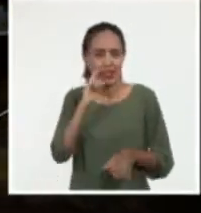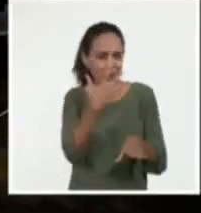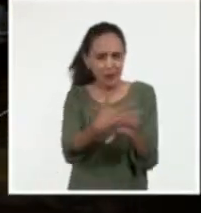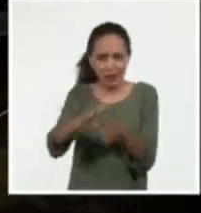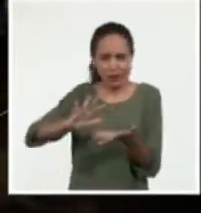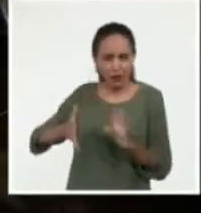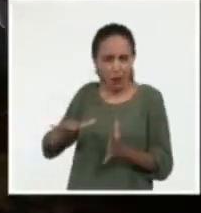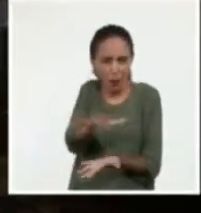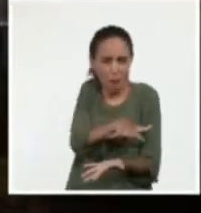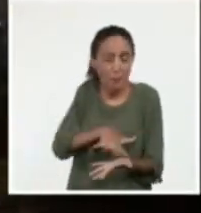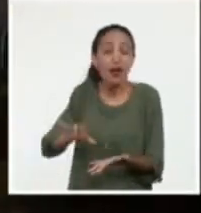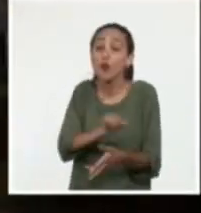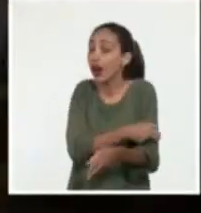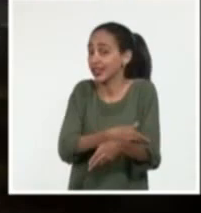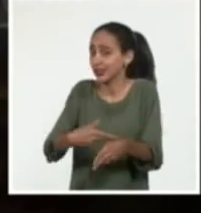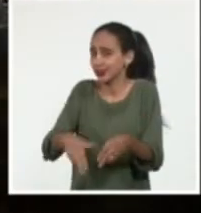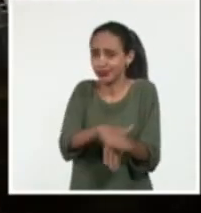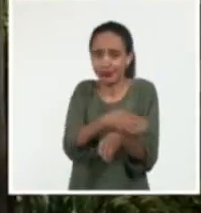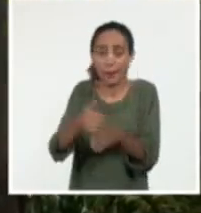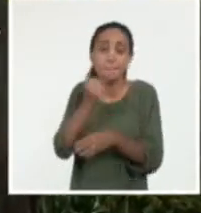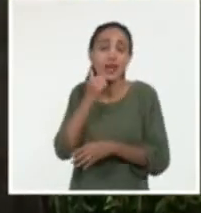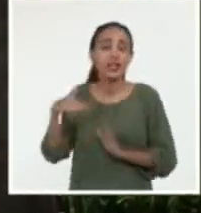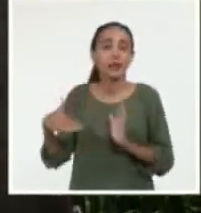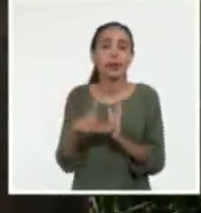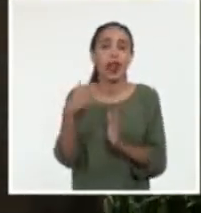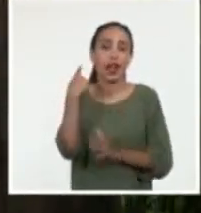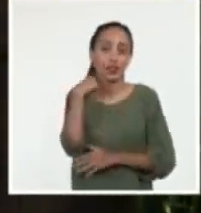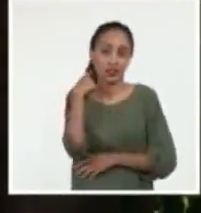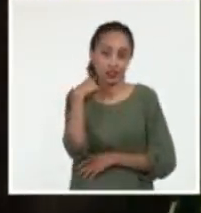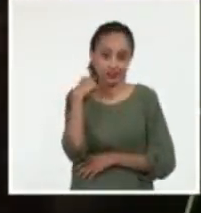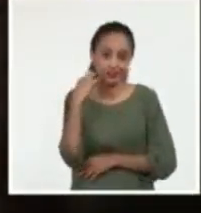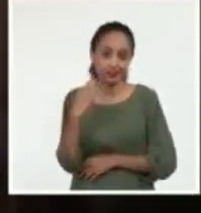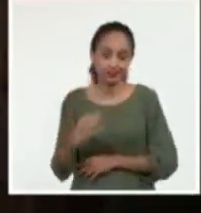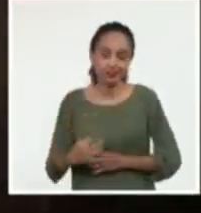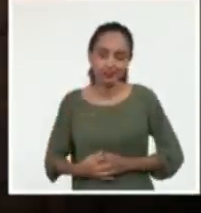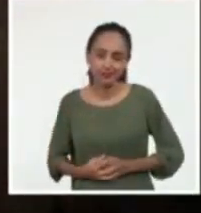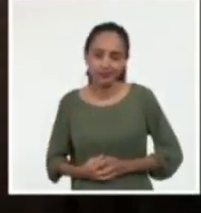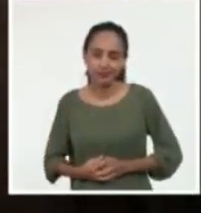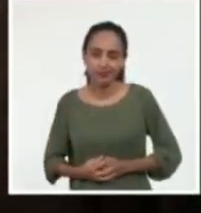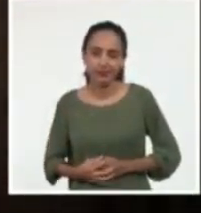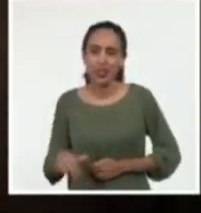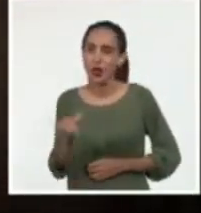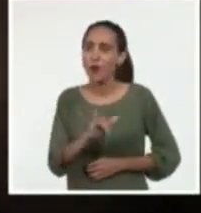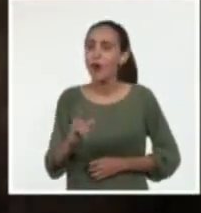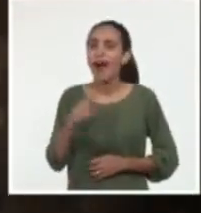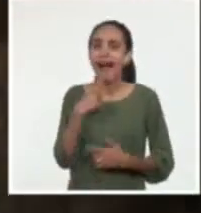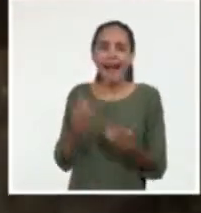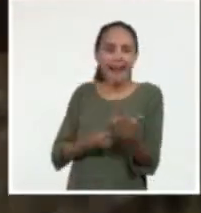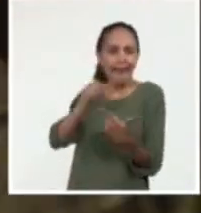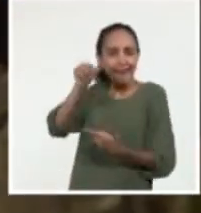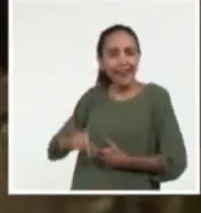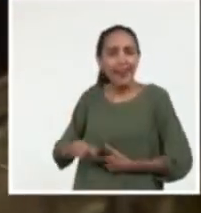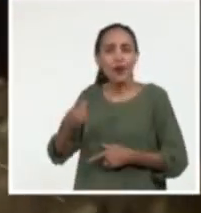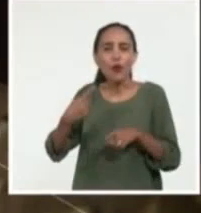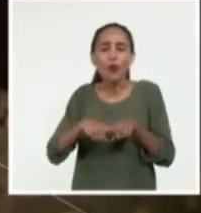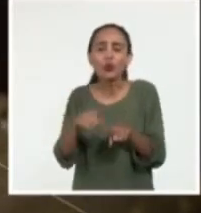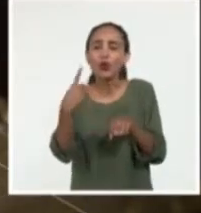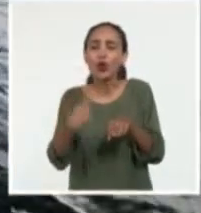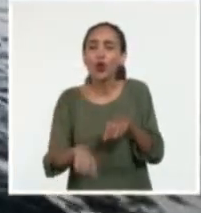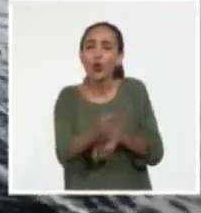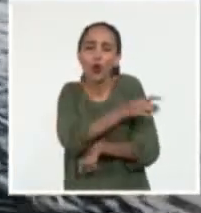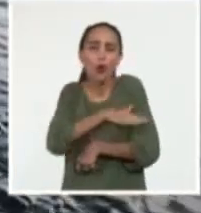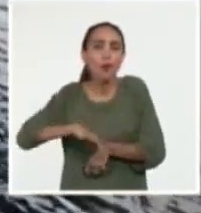es su historia, con más de 1000 años de existencia. Los vikingos, junto a otros pueblos venidos